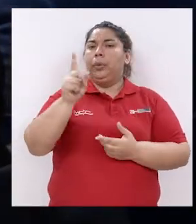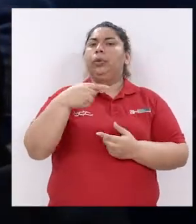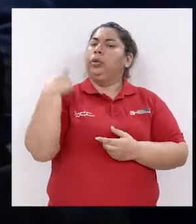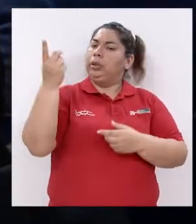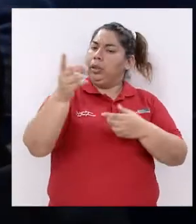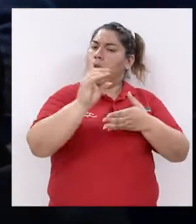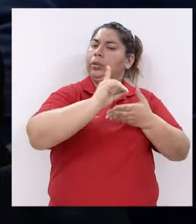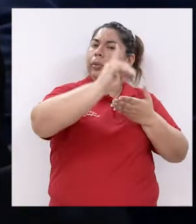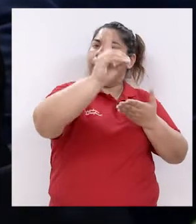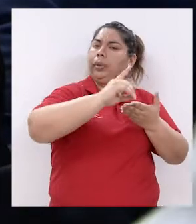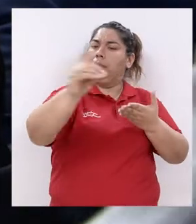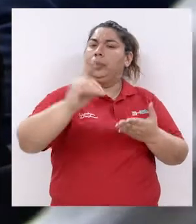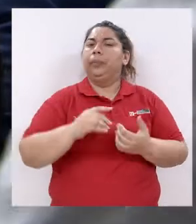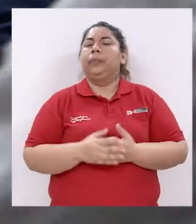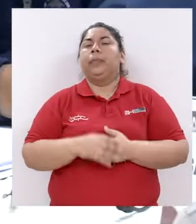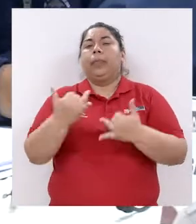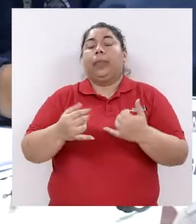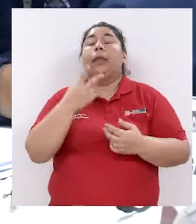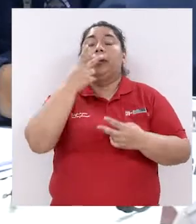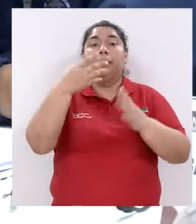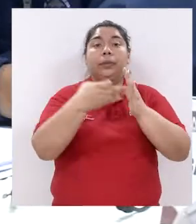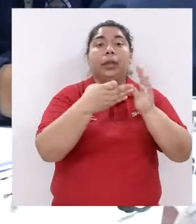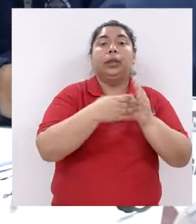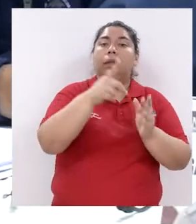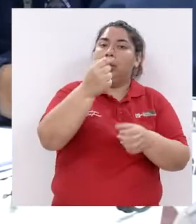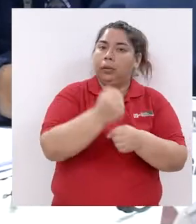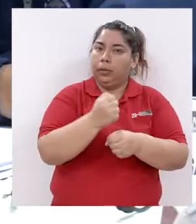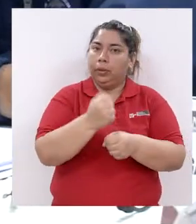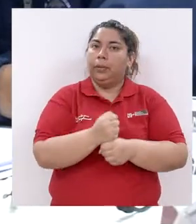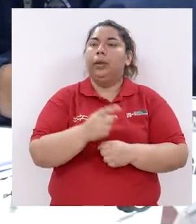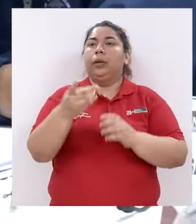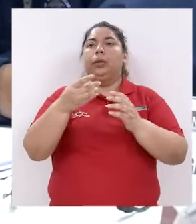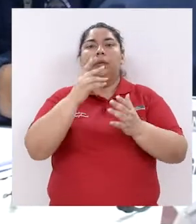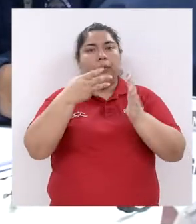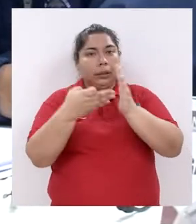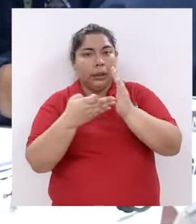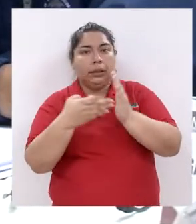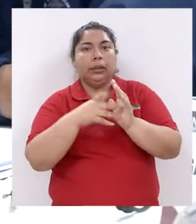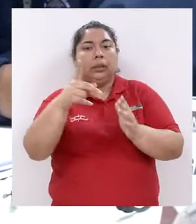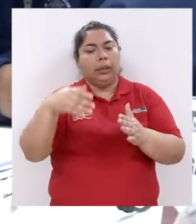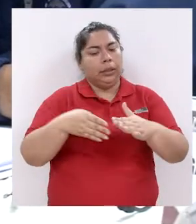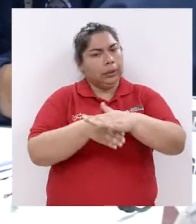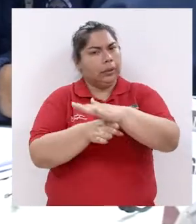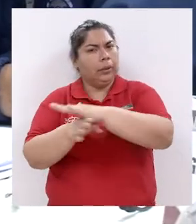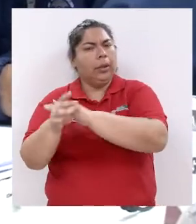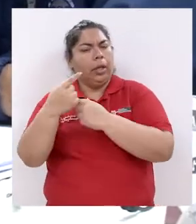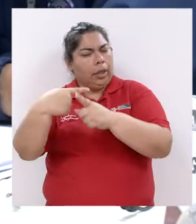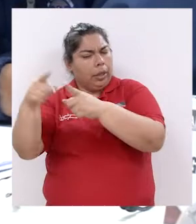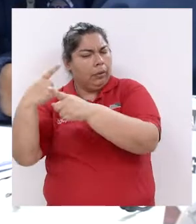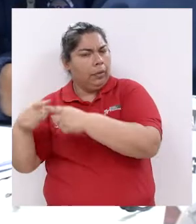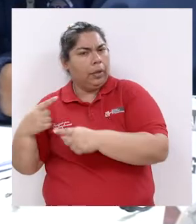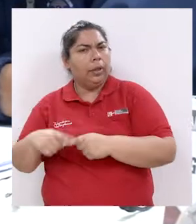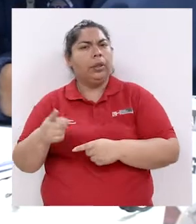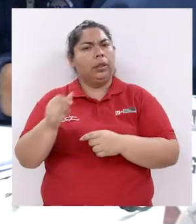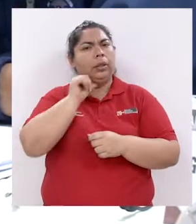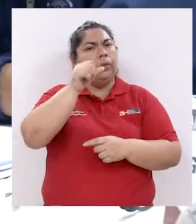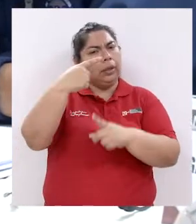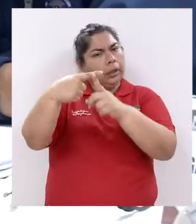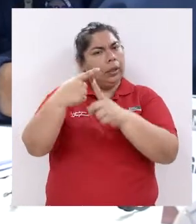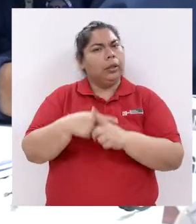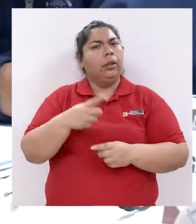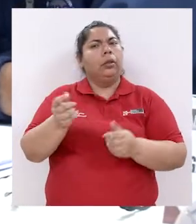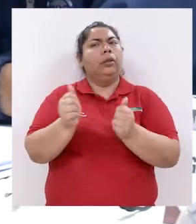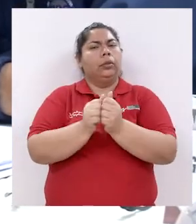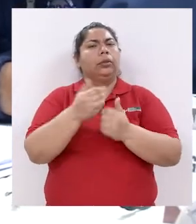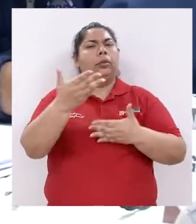en los departamentos también. Entonces hay que fiscalizar la cuota de empleo, fiscalizar accesibilidad y una serie de otros elementos más que tienen que ver